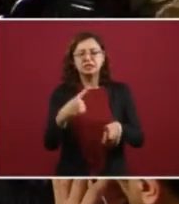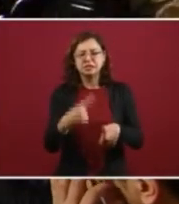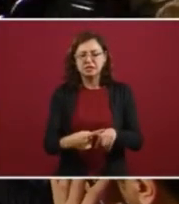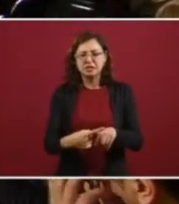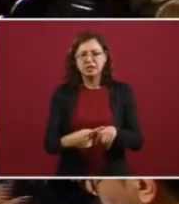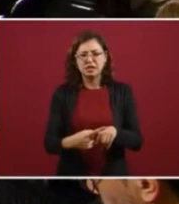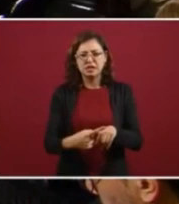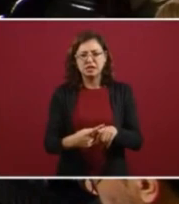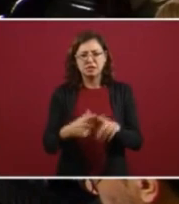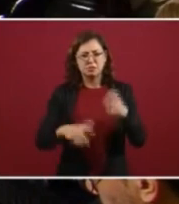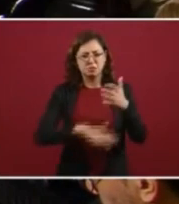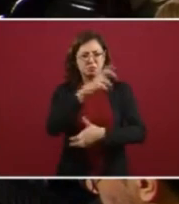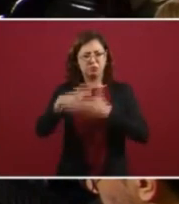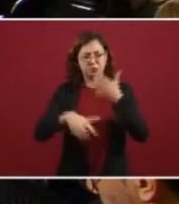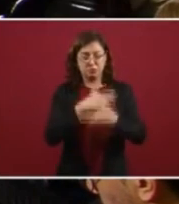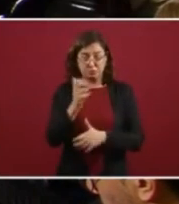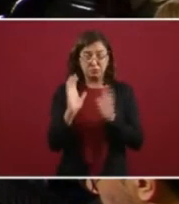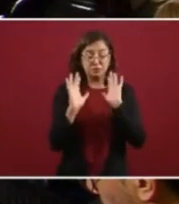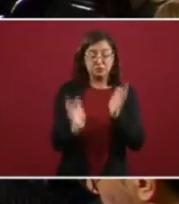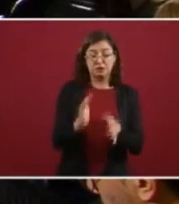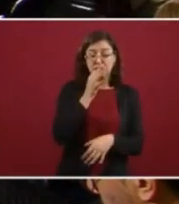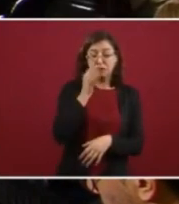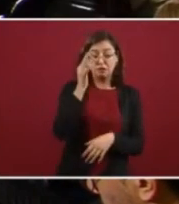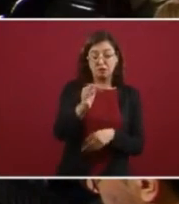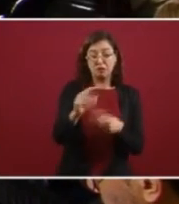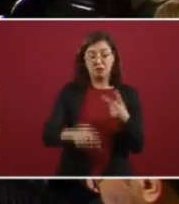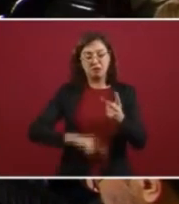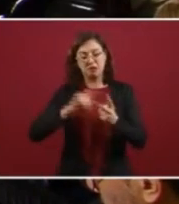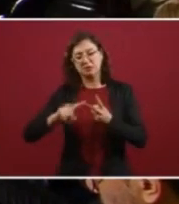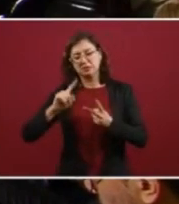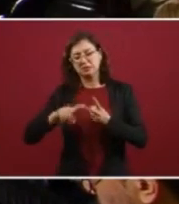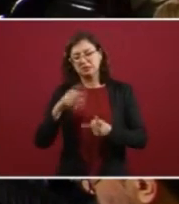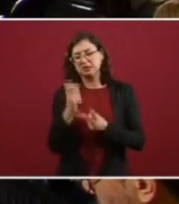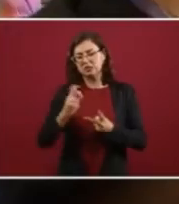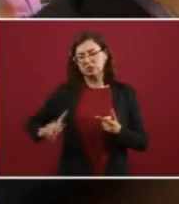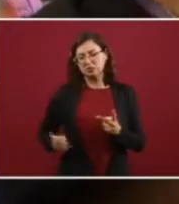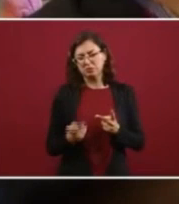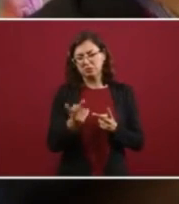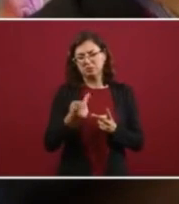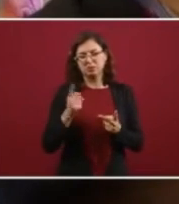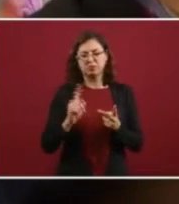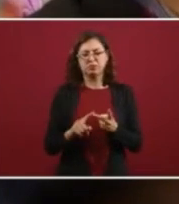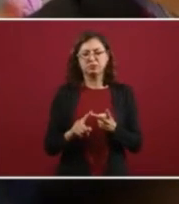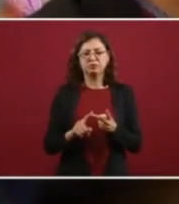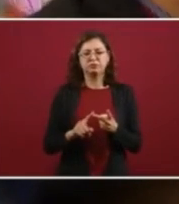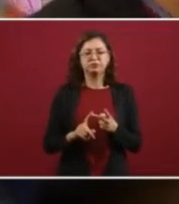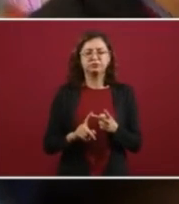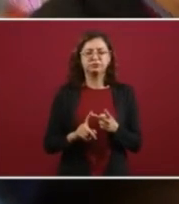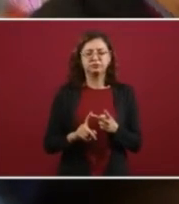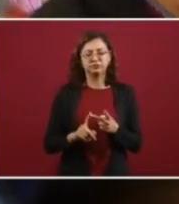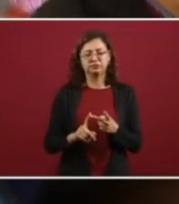uno de los casos fue susana zabaleta un tema que se verá liso mucho de ella